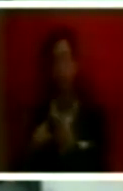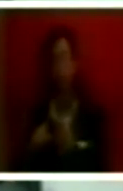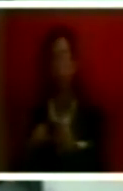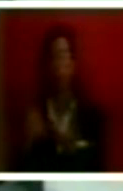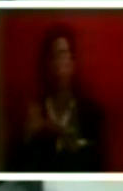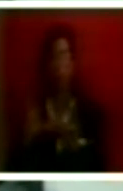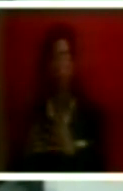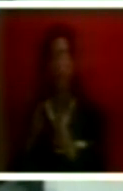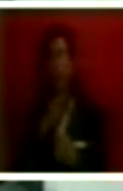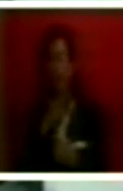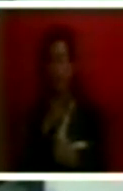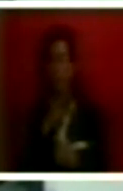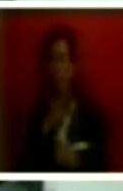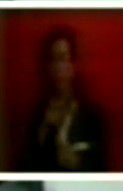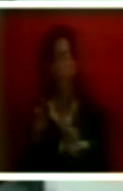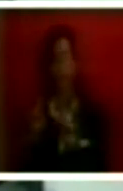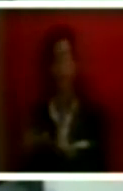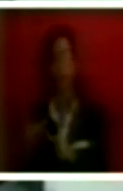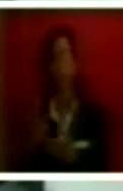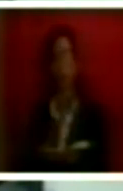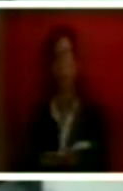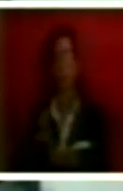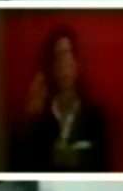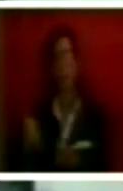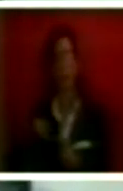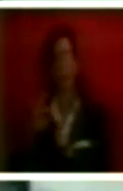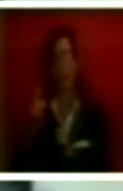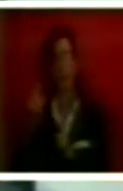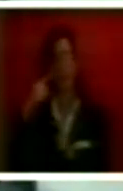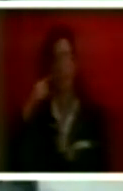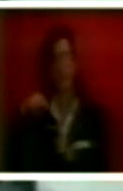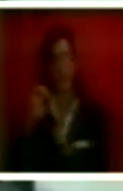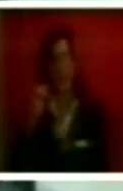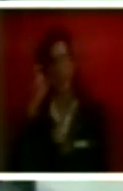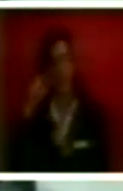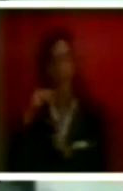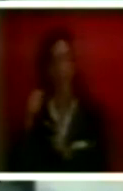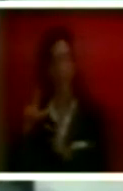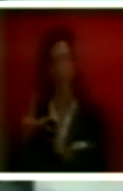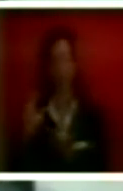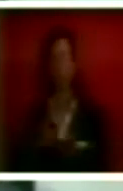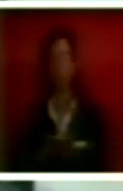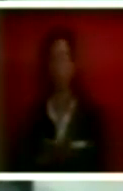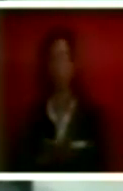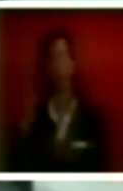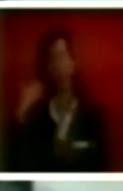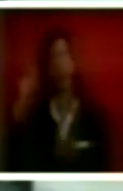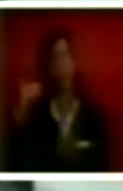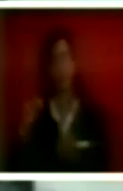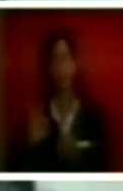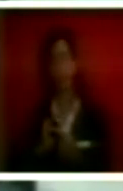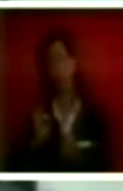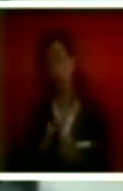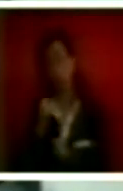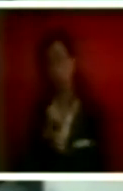lineamientos estratégicos y el plan quinquenal de la provincia que elaboramos en estos